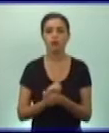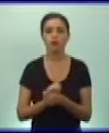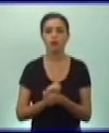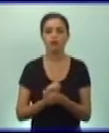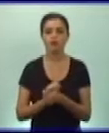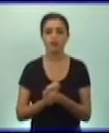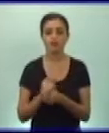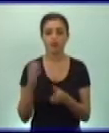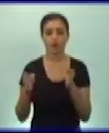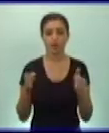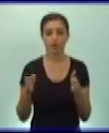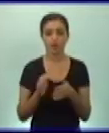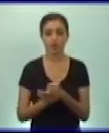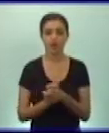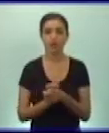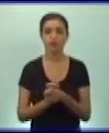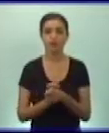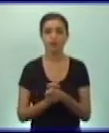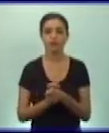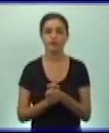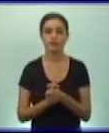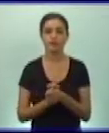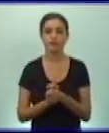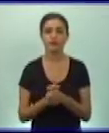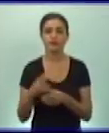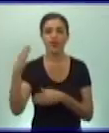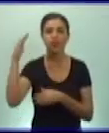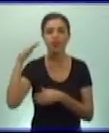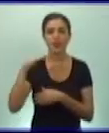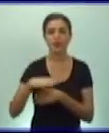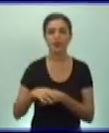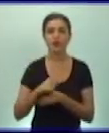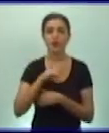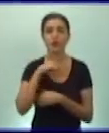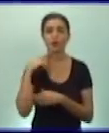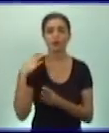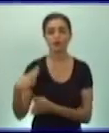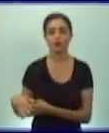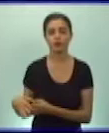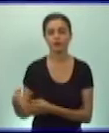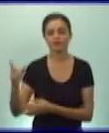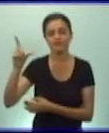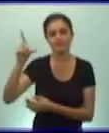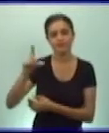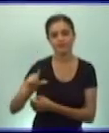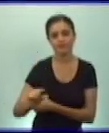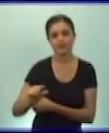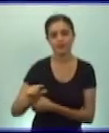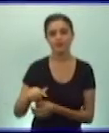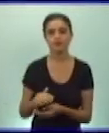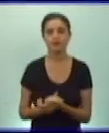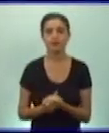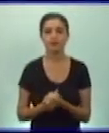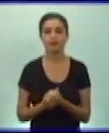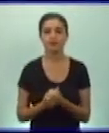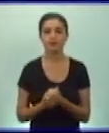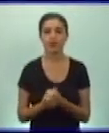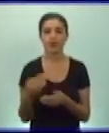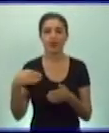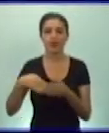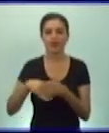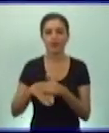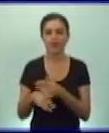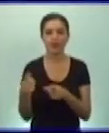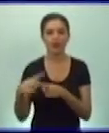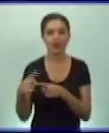los comportamientos de la fecundidad, la disminución de la mortalidad. Asimismo, también influyó la no entrada de inmigrantes al país. Al abrirse